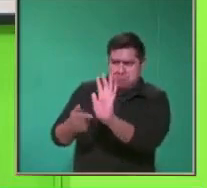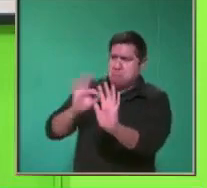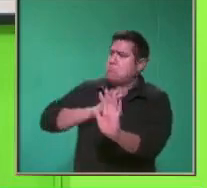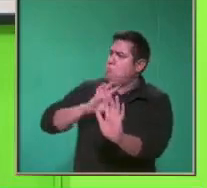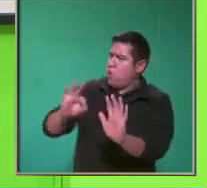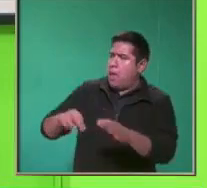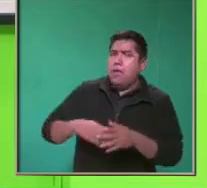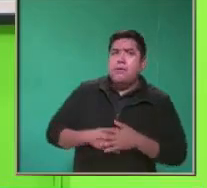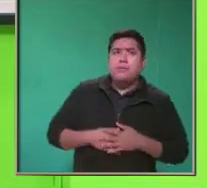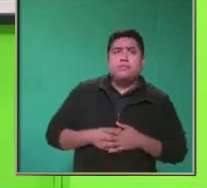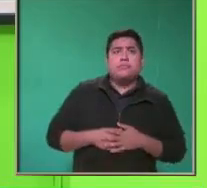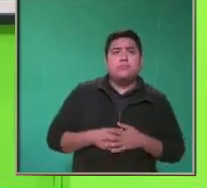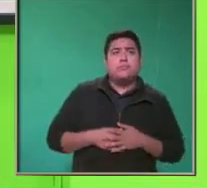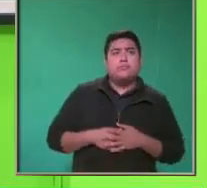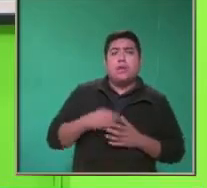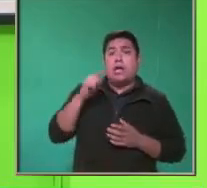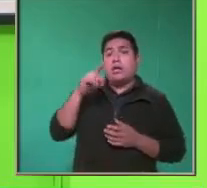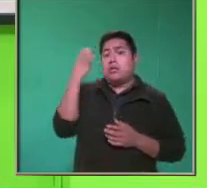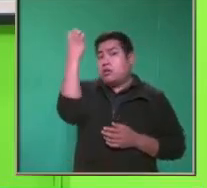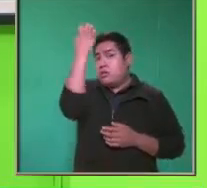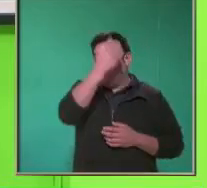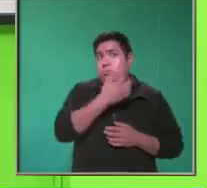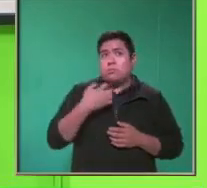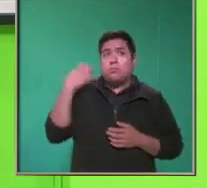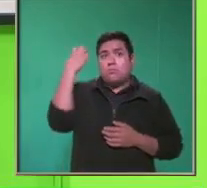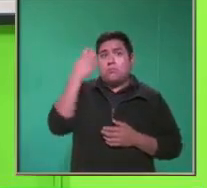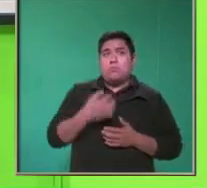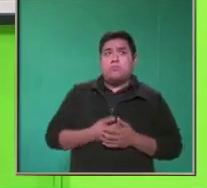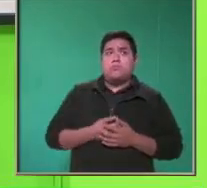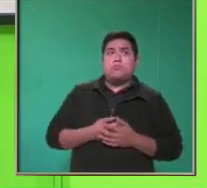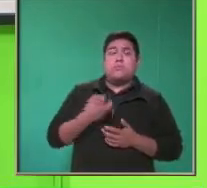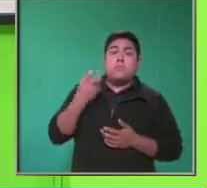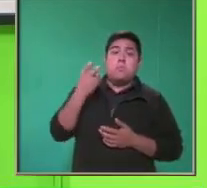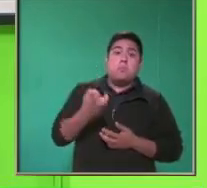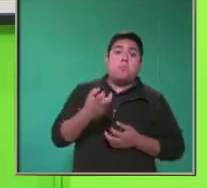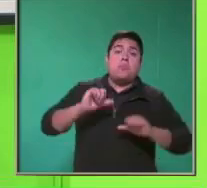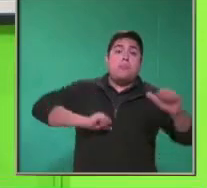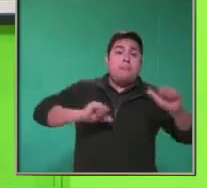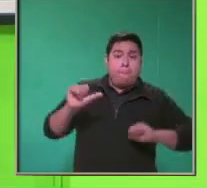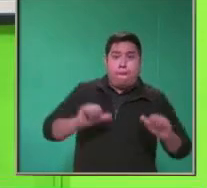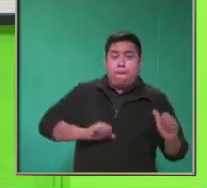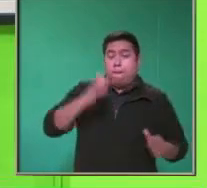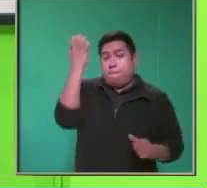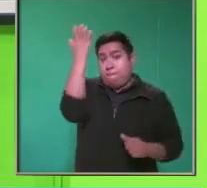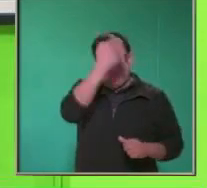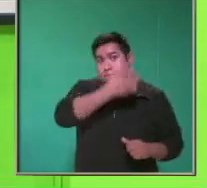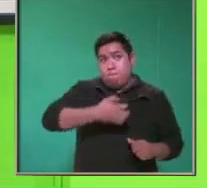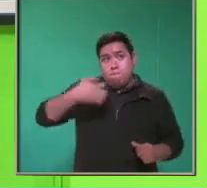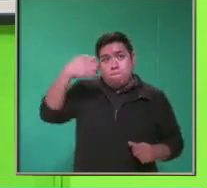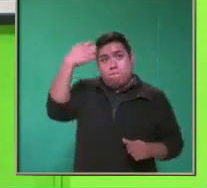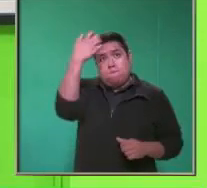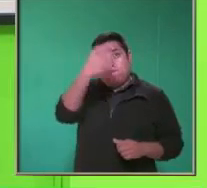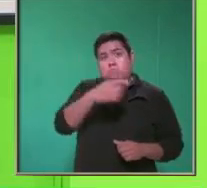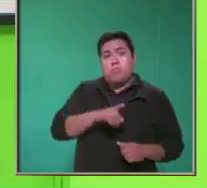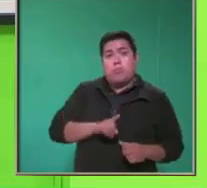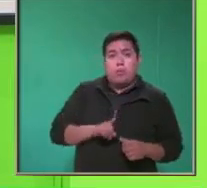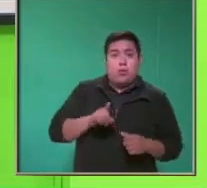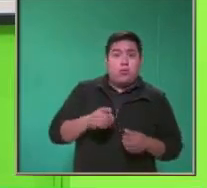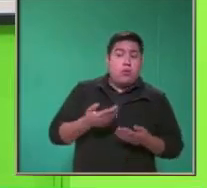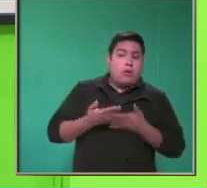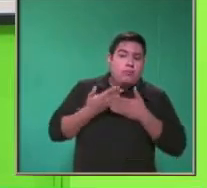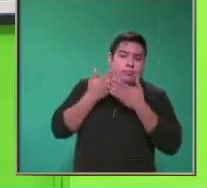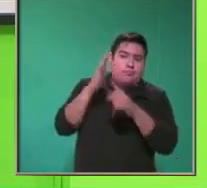trabajo para que sea evaluado. No olvides que esas evidencias son evaluación que pronto te van a